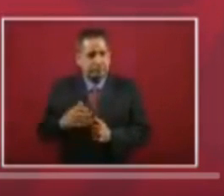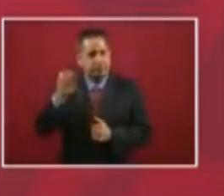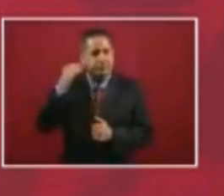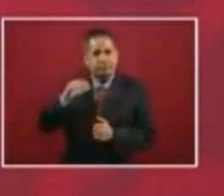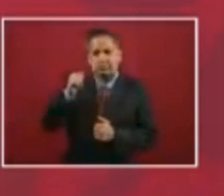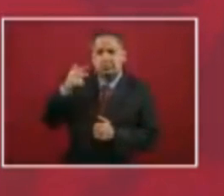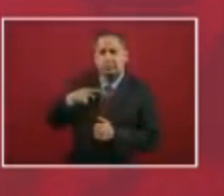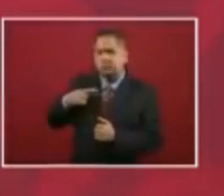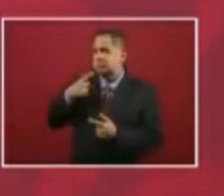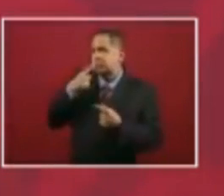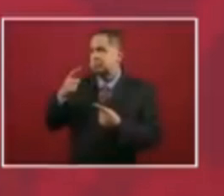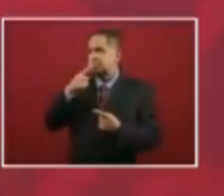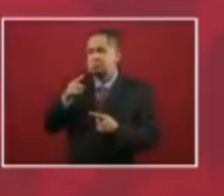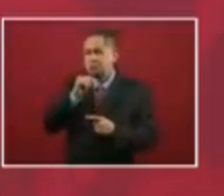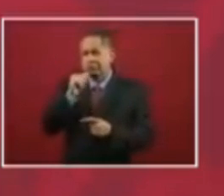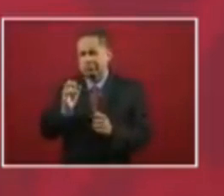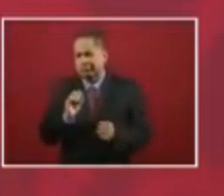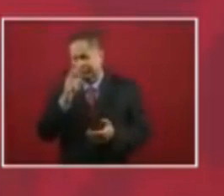amparos.